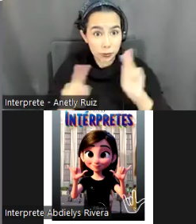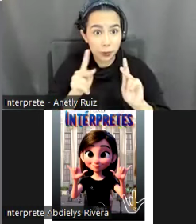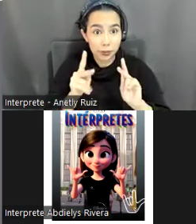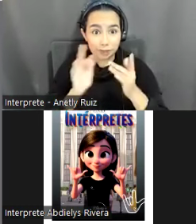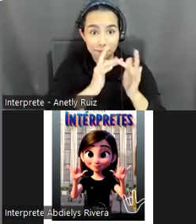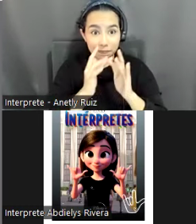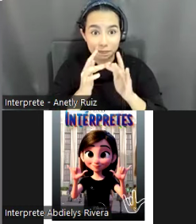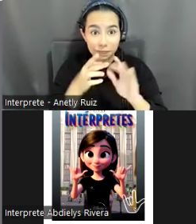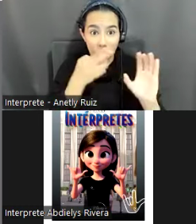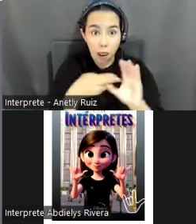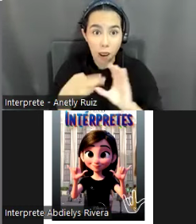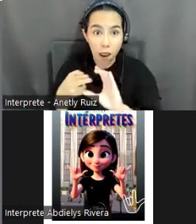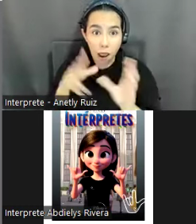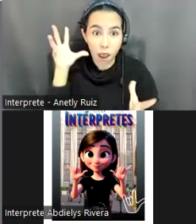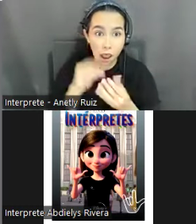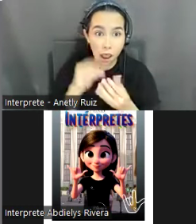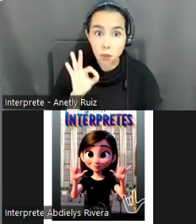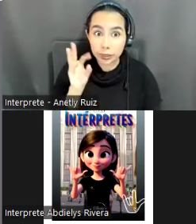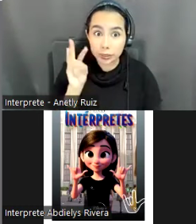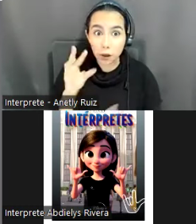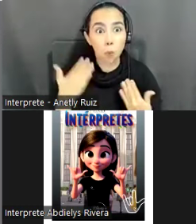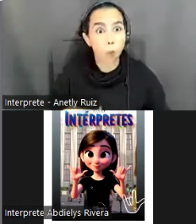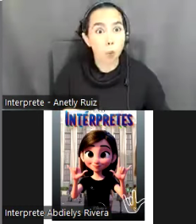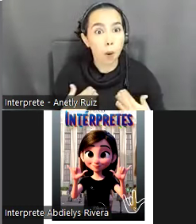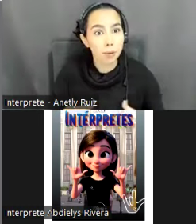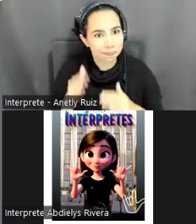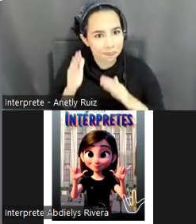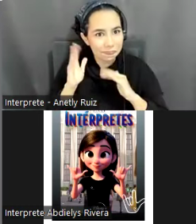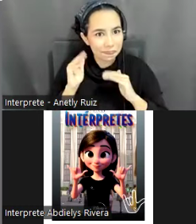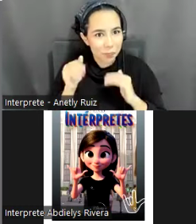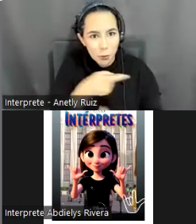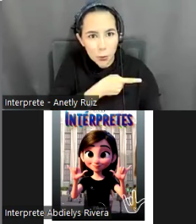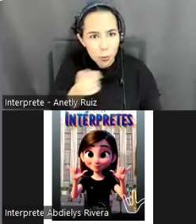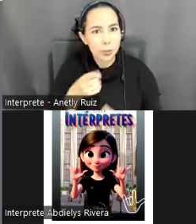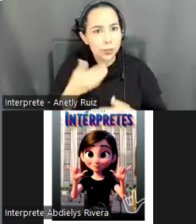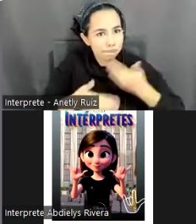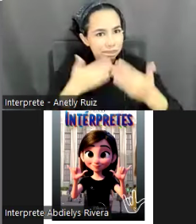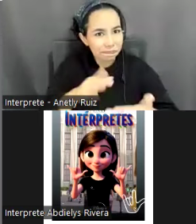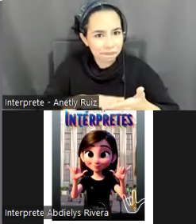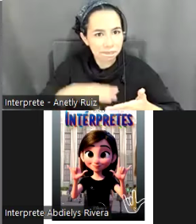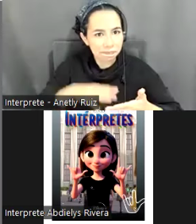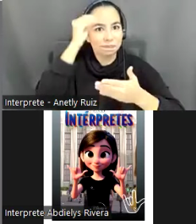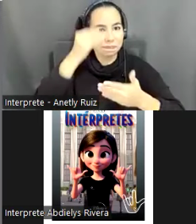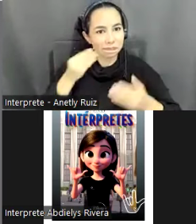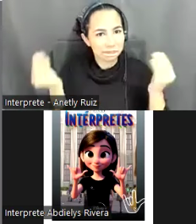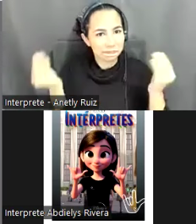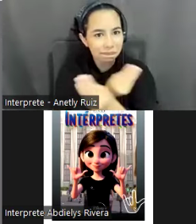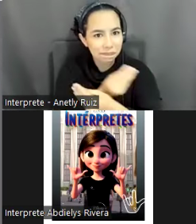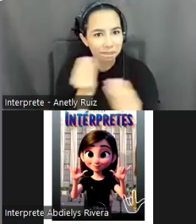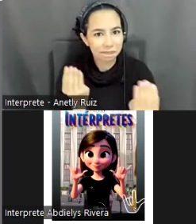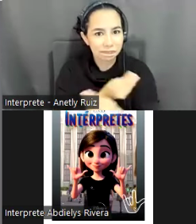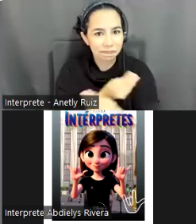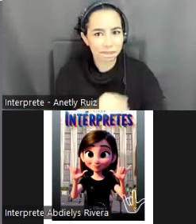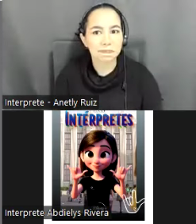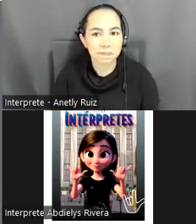96 personas conectadas. Esperamos que este espacio sea uno para poder compartir conocimientos sobre una